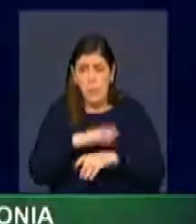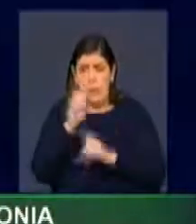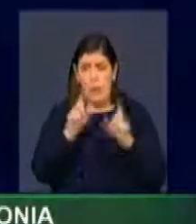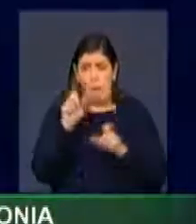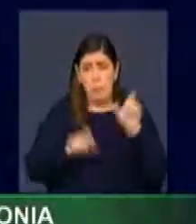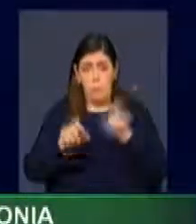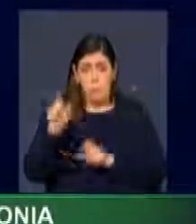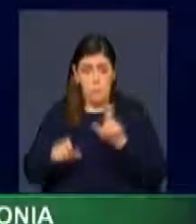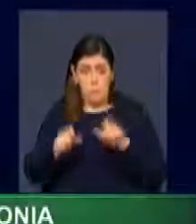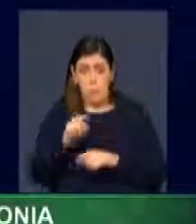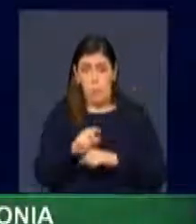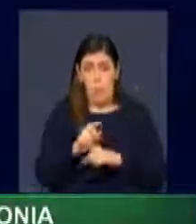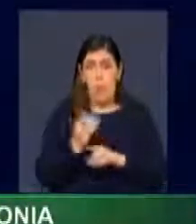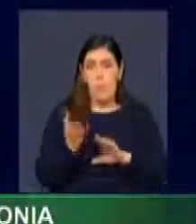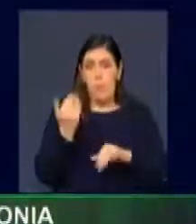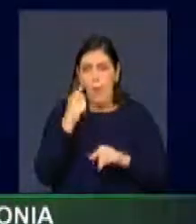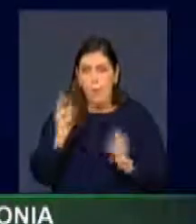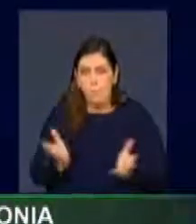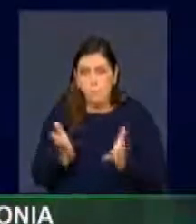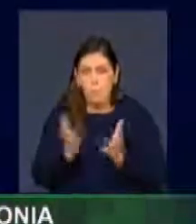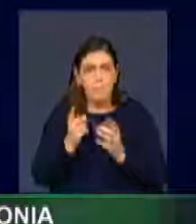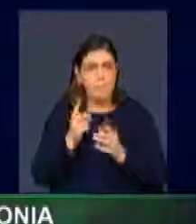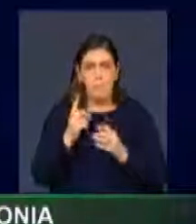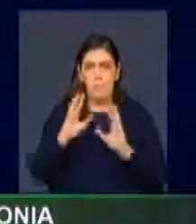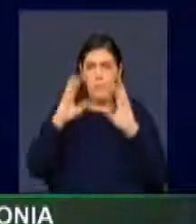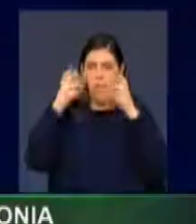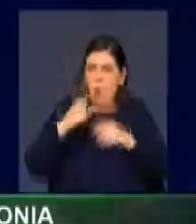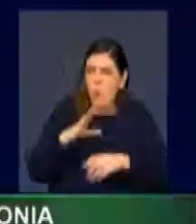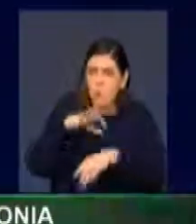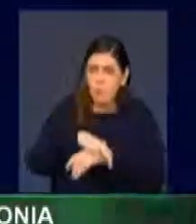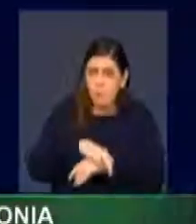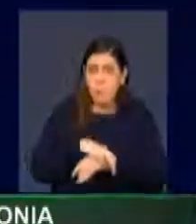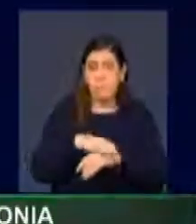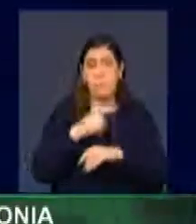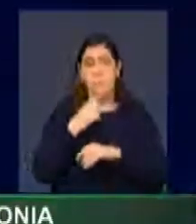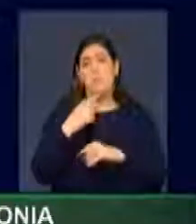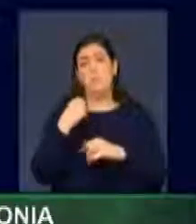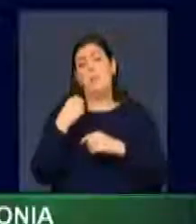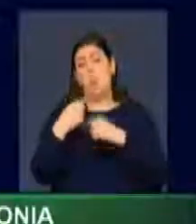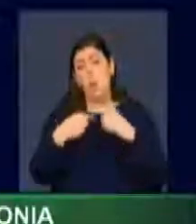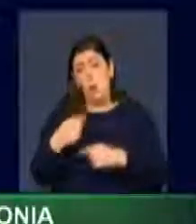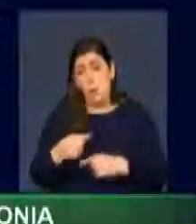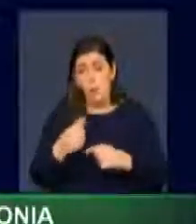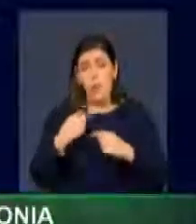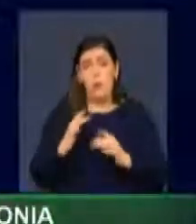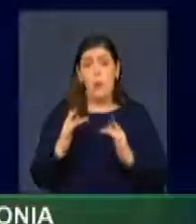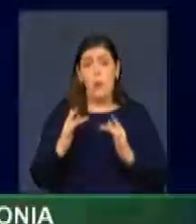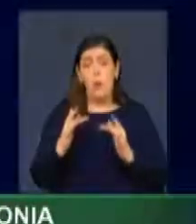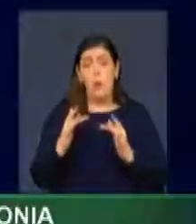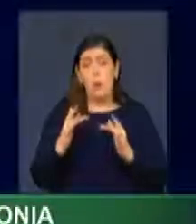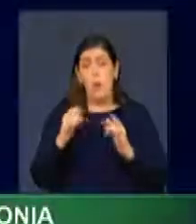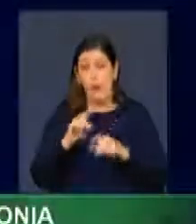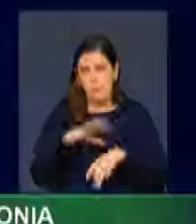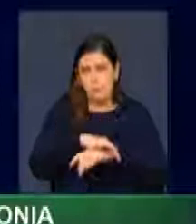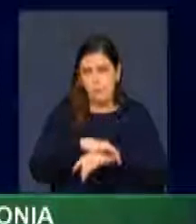son los más promotores de estos eventos. Entonces se fue avanzando hasta que hubo contacto con ellos, y bueno, y